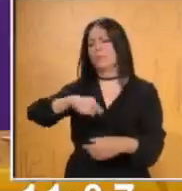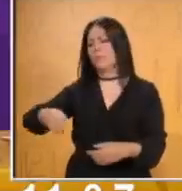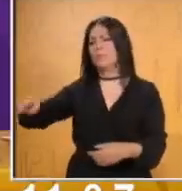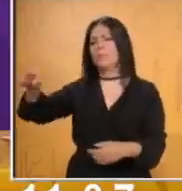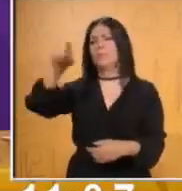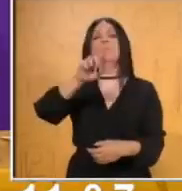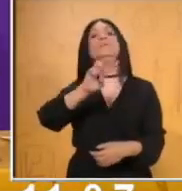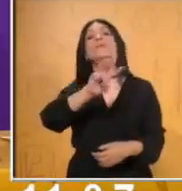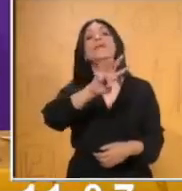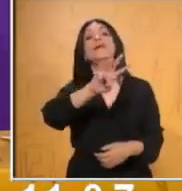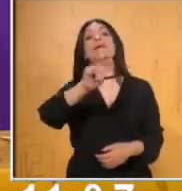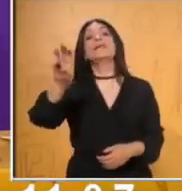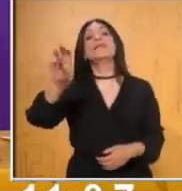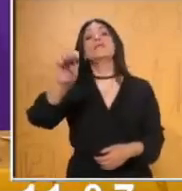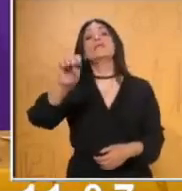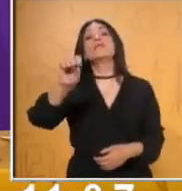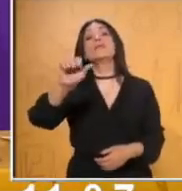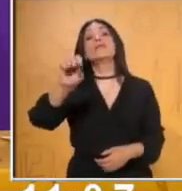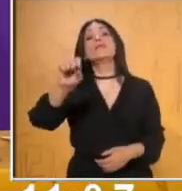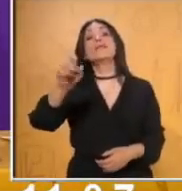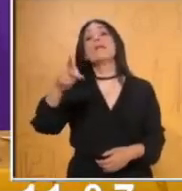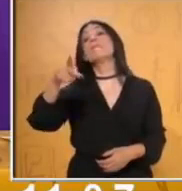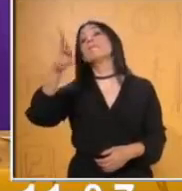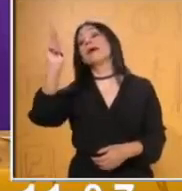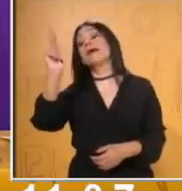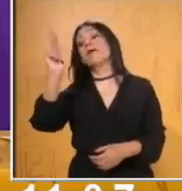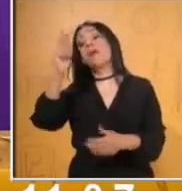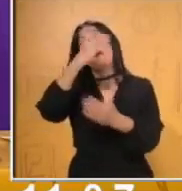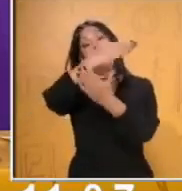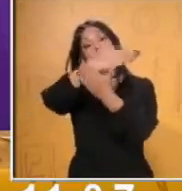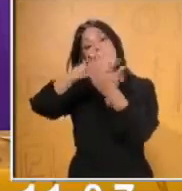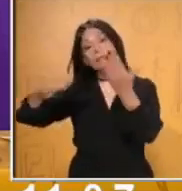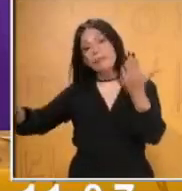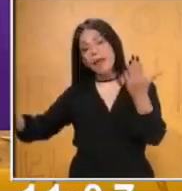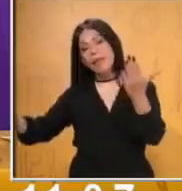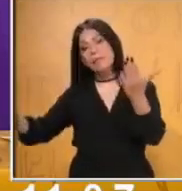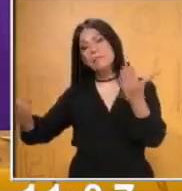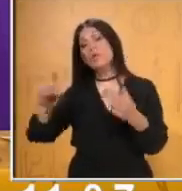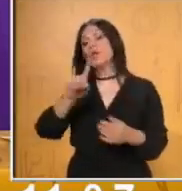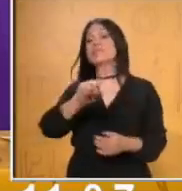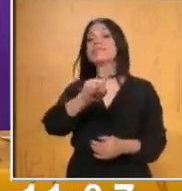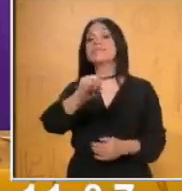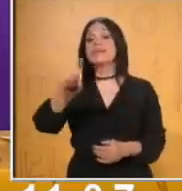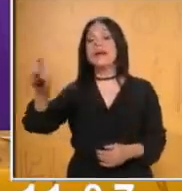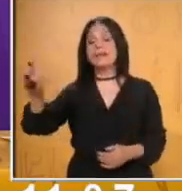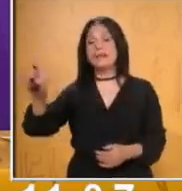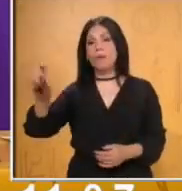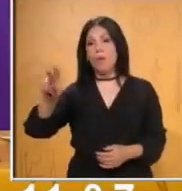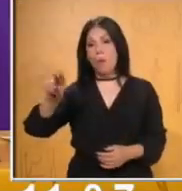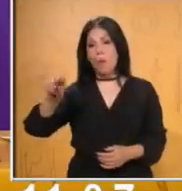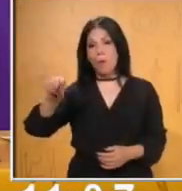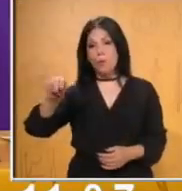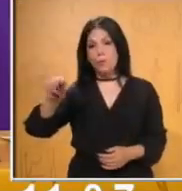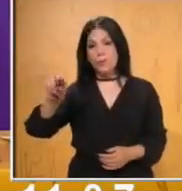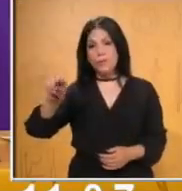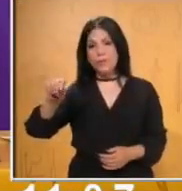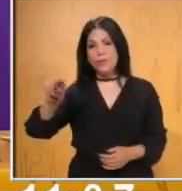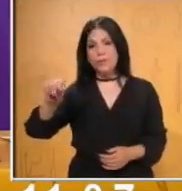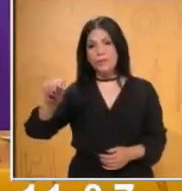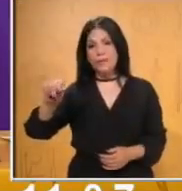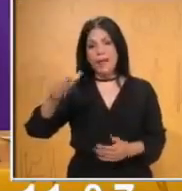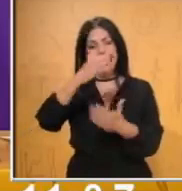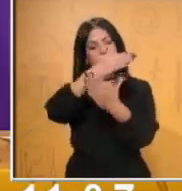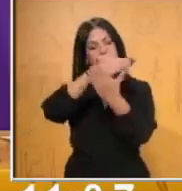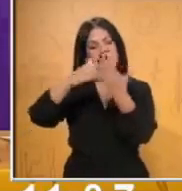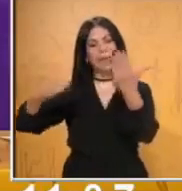de 360 grados. En este caso, al dividirlo a la mitad, tenemos 180 y tenemos un medio círculo.